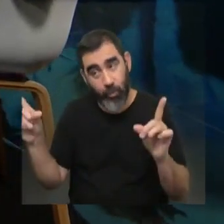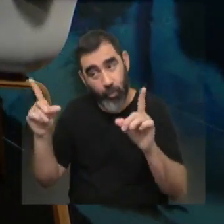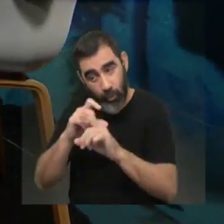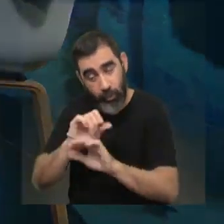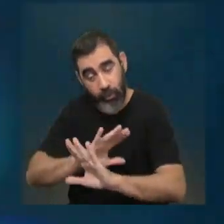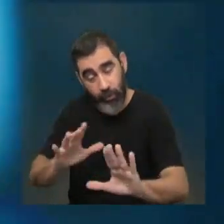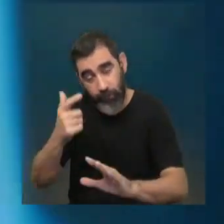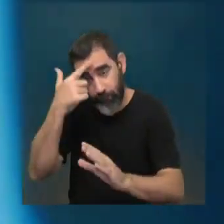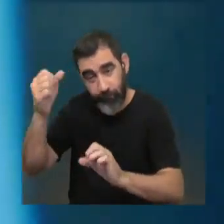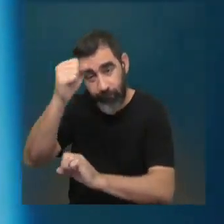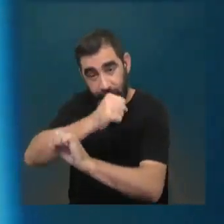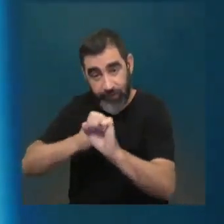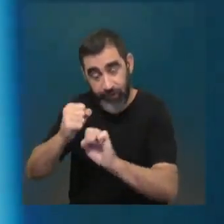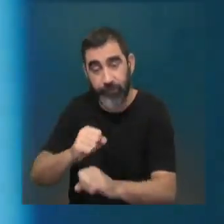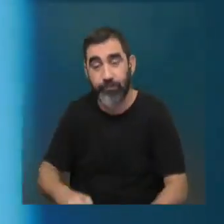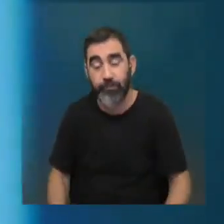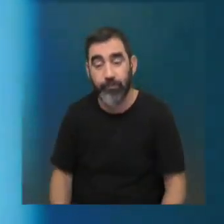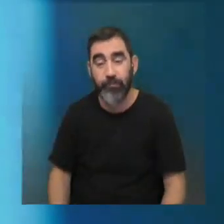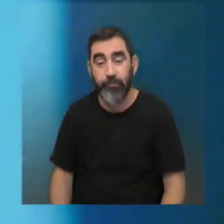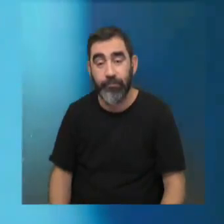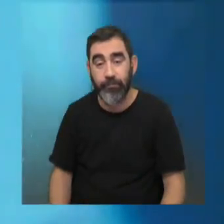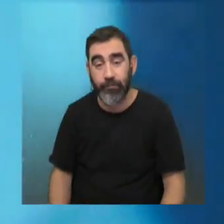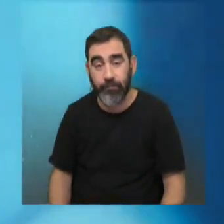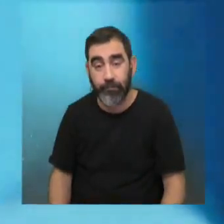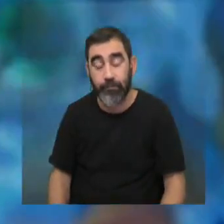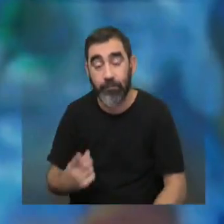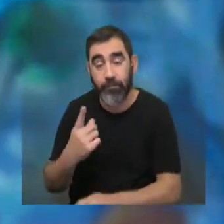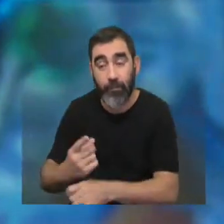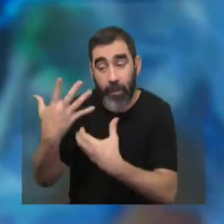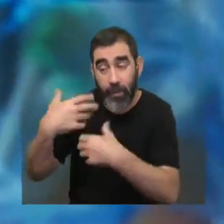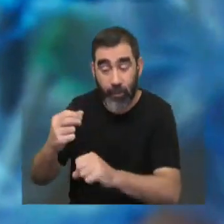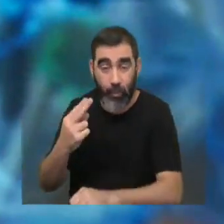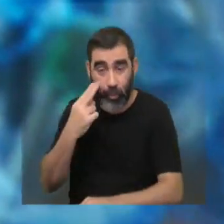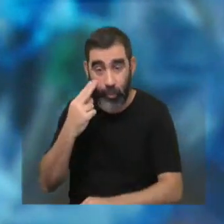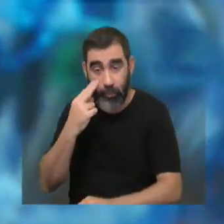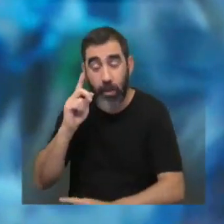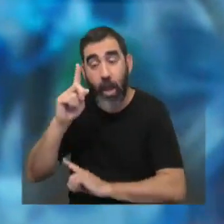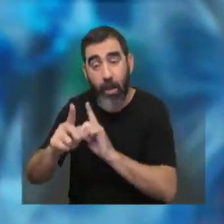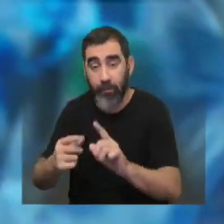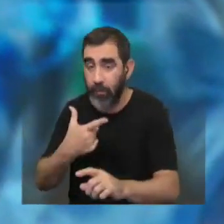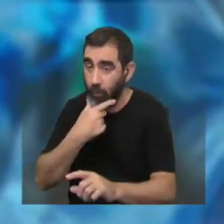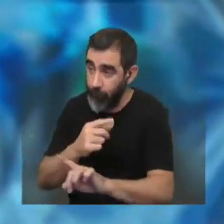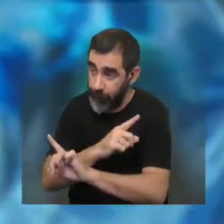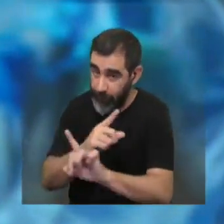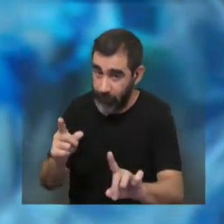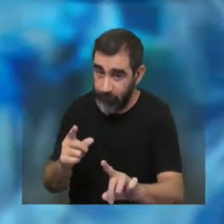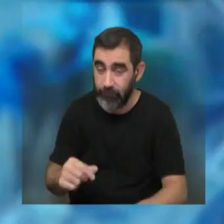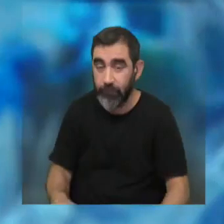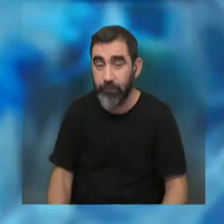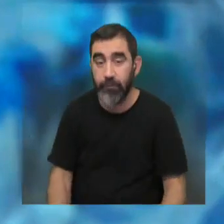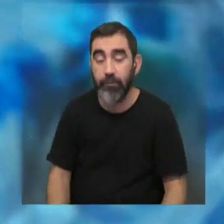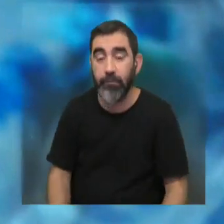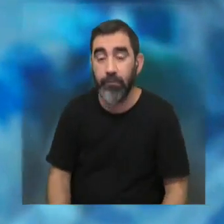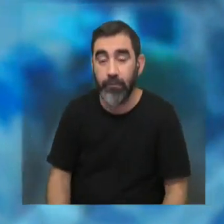tipo de tecnología. Entender, bueno, primero detectar los problemas. A veces eso no es nada sencillo. Un poco como